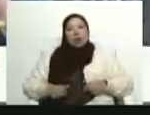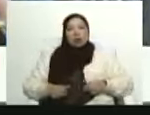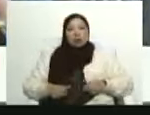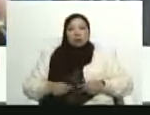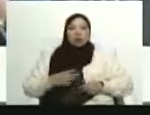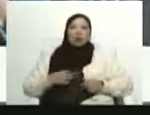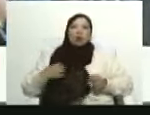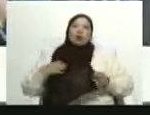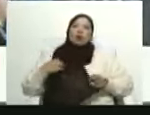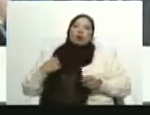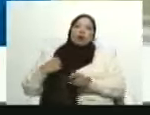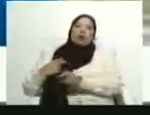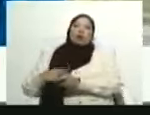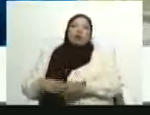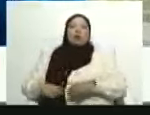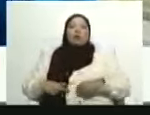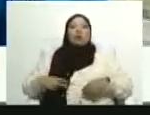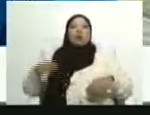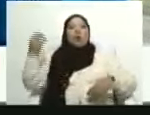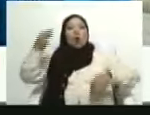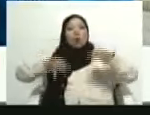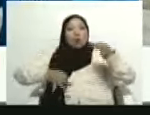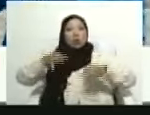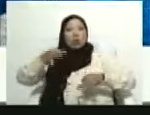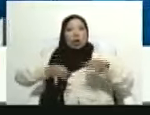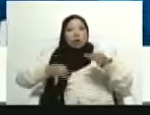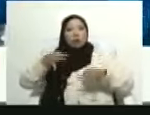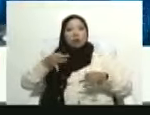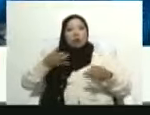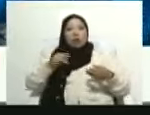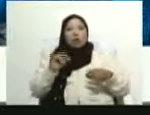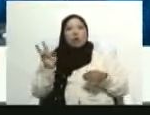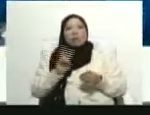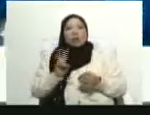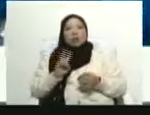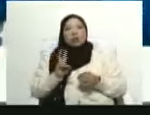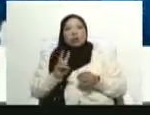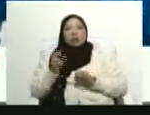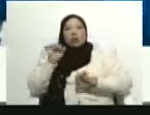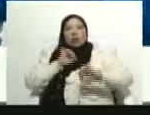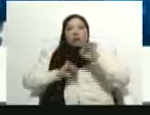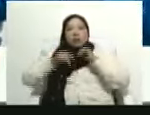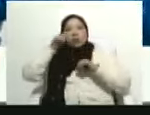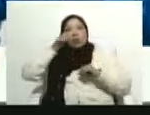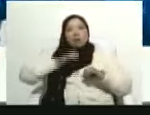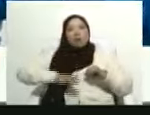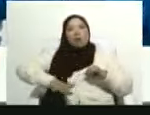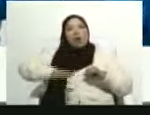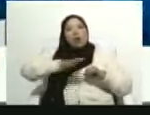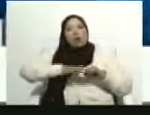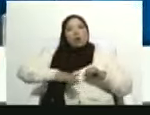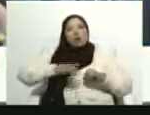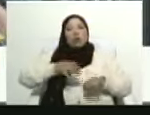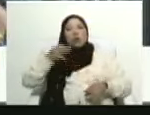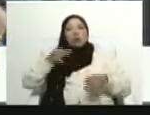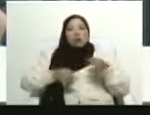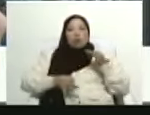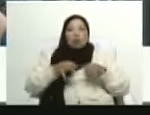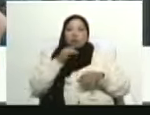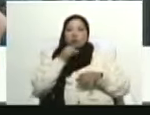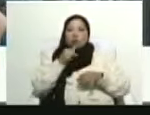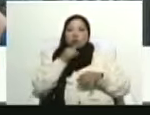andamiaje jurídico, una estructura jurídica que existe en Venezuela, la Defensoría del Pueblo, la Fiscalía General de la República, los Tribunales de la